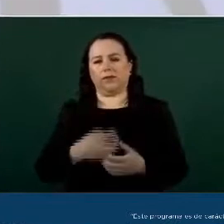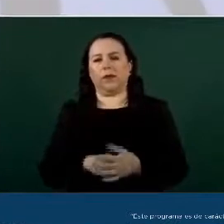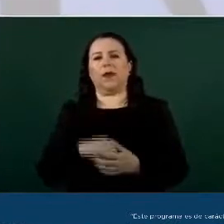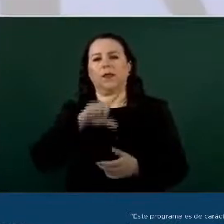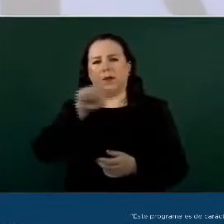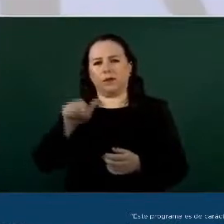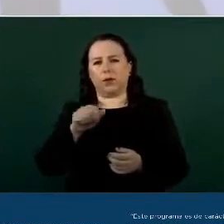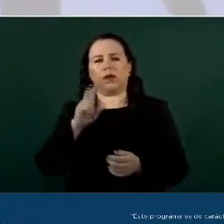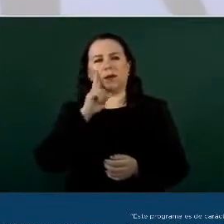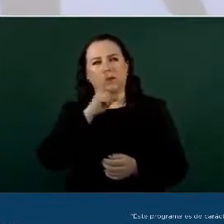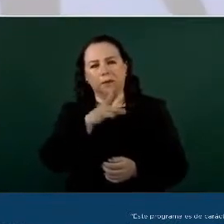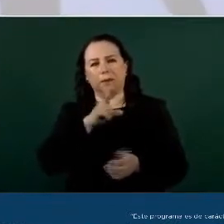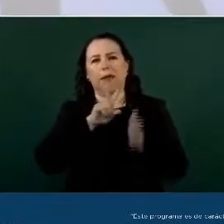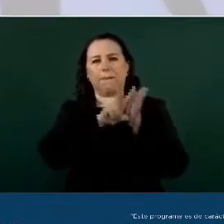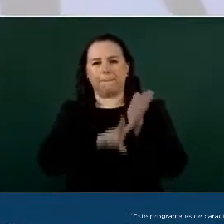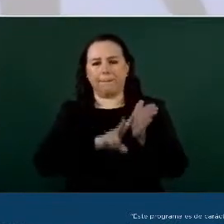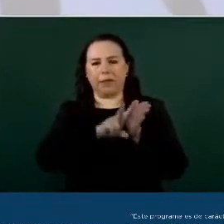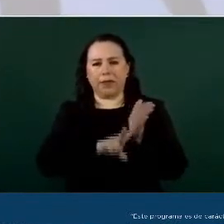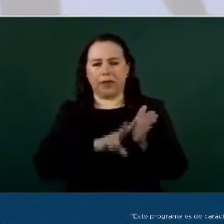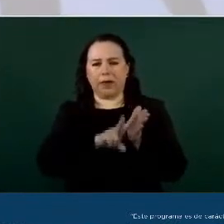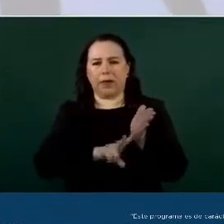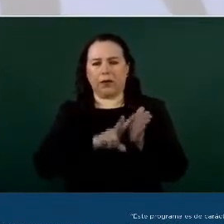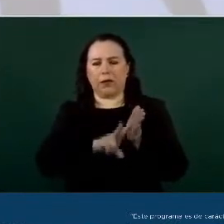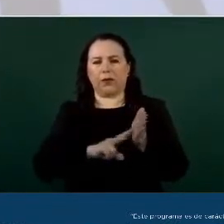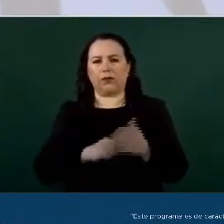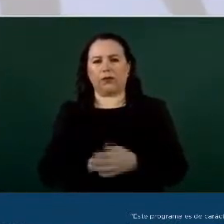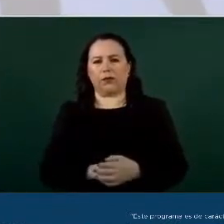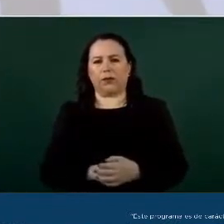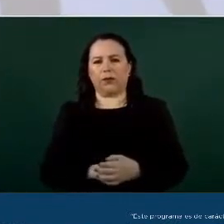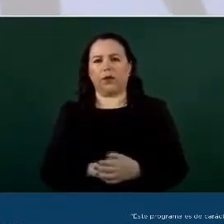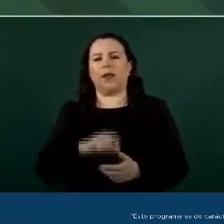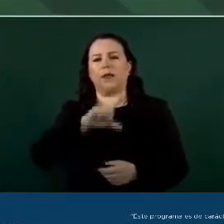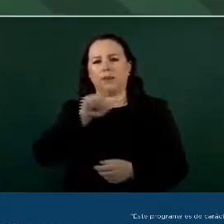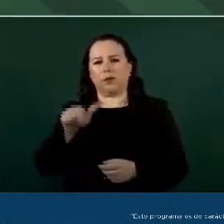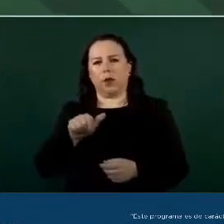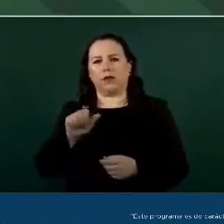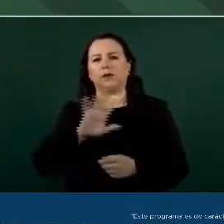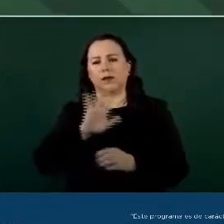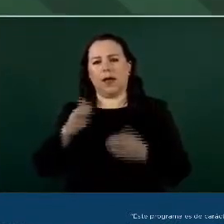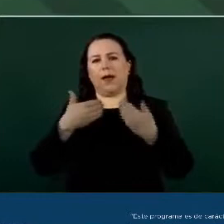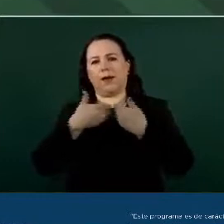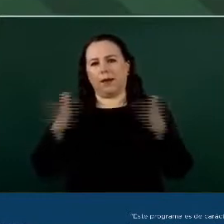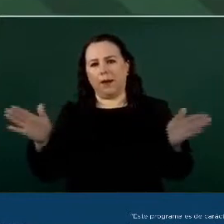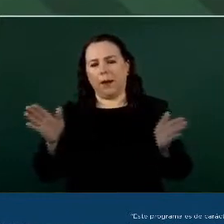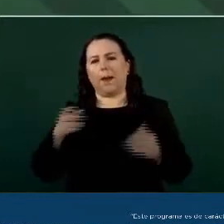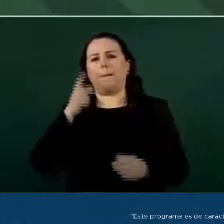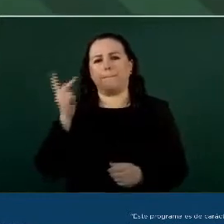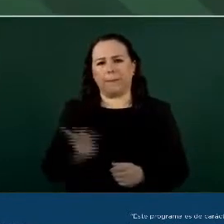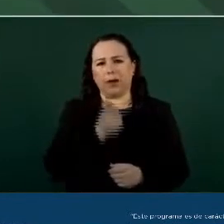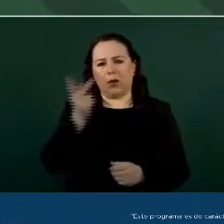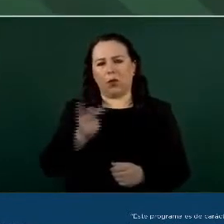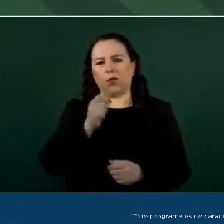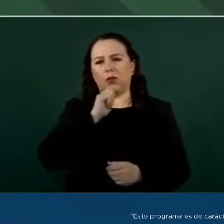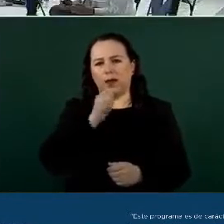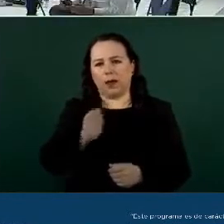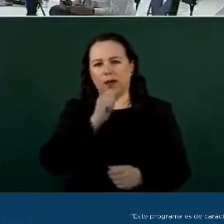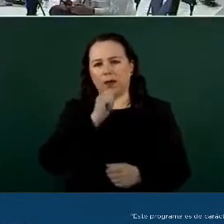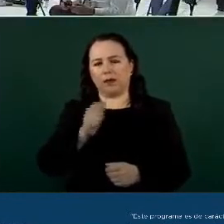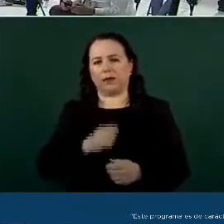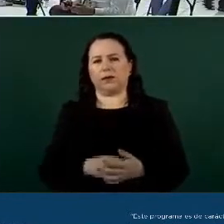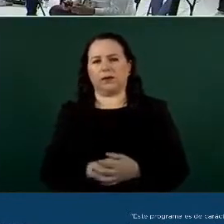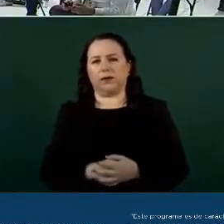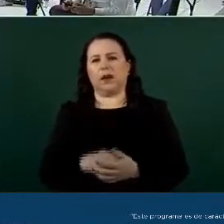videos y terminando abrimos la sesión para las preguntas de ustedes y